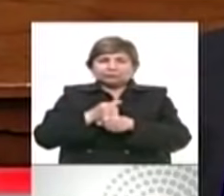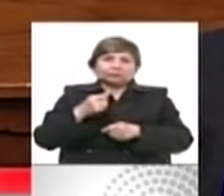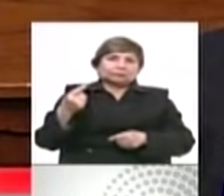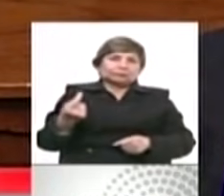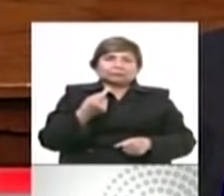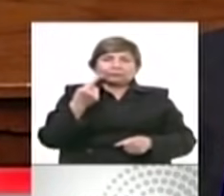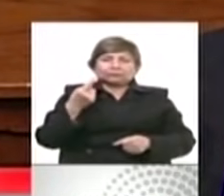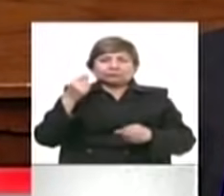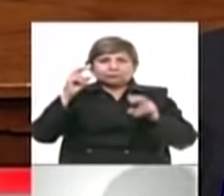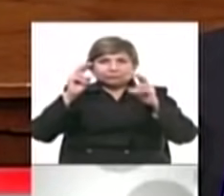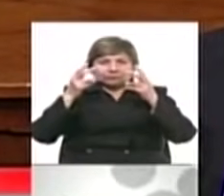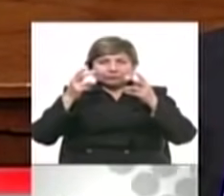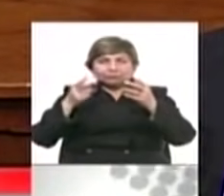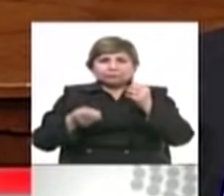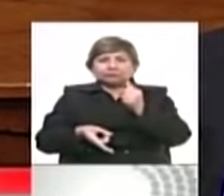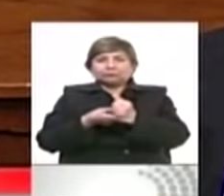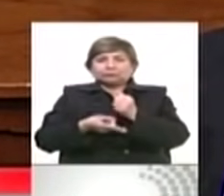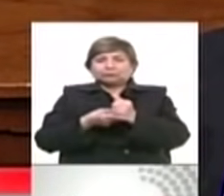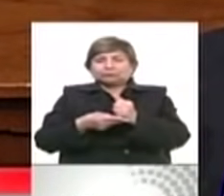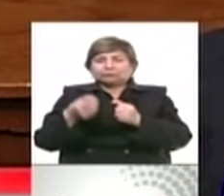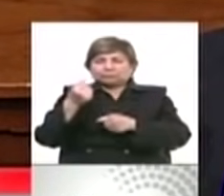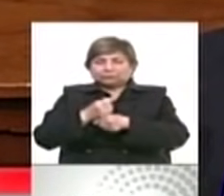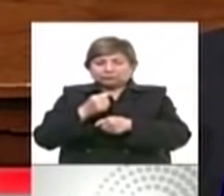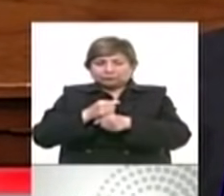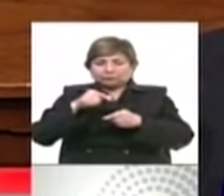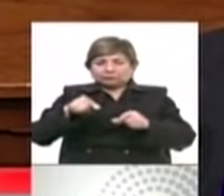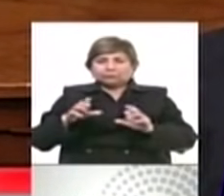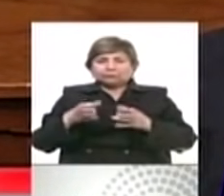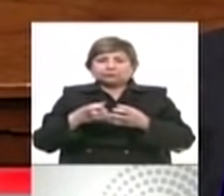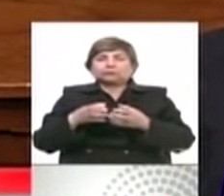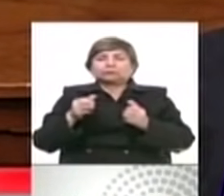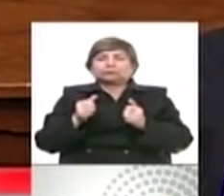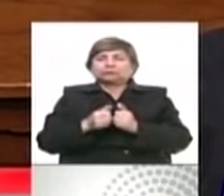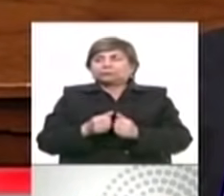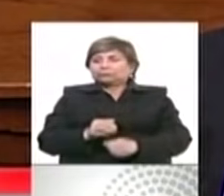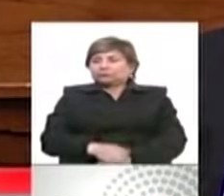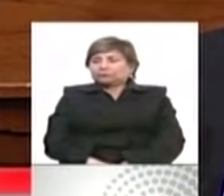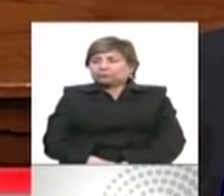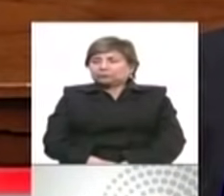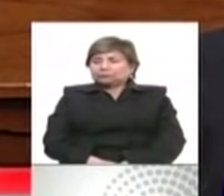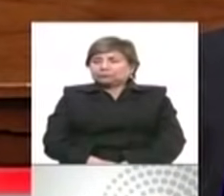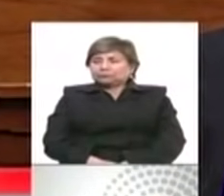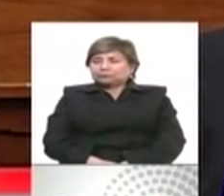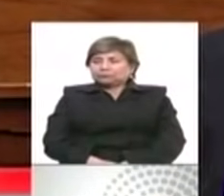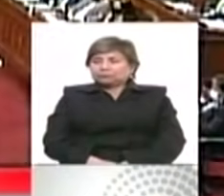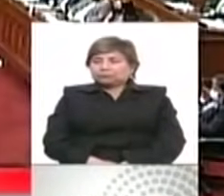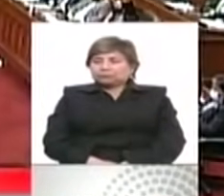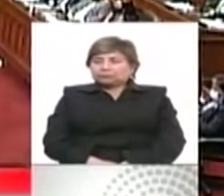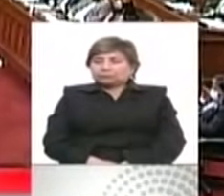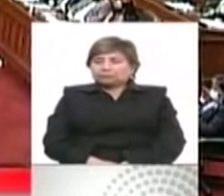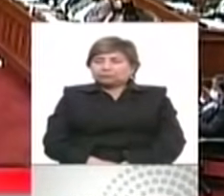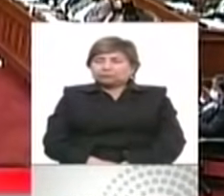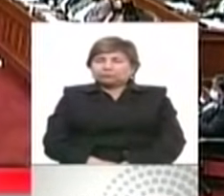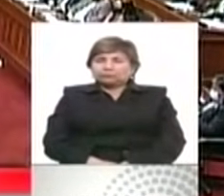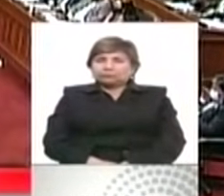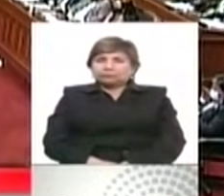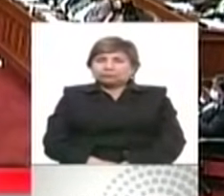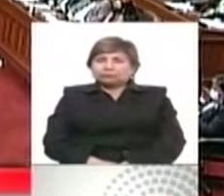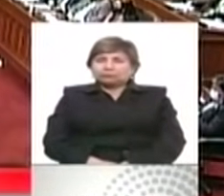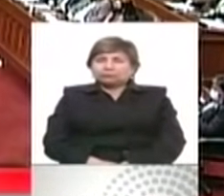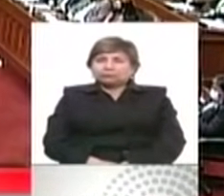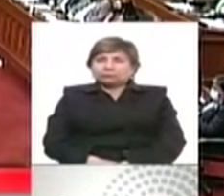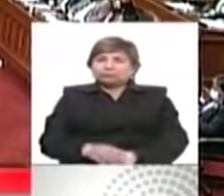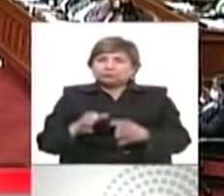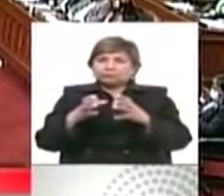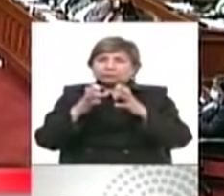similar al que ha presentado el Ejecutivo. Yo he firmado un proyecto de ley presentado por el congresista Edgar Málaga